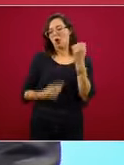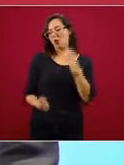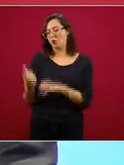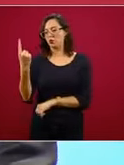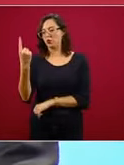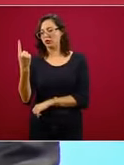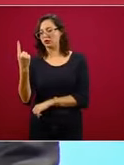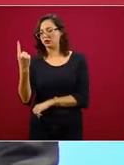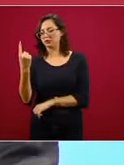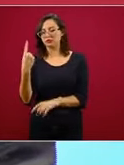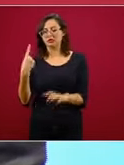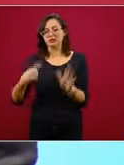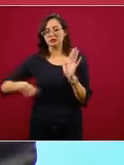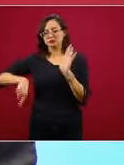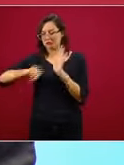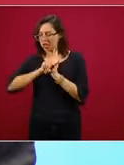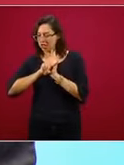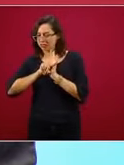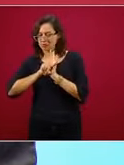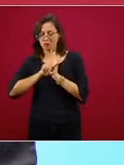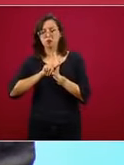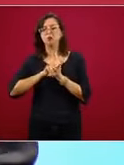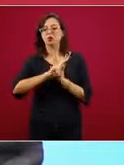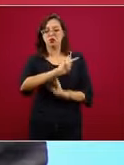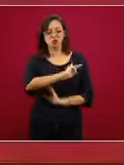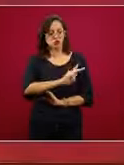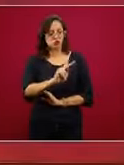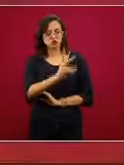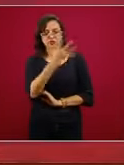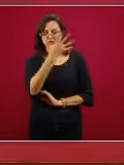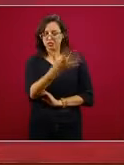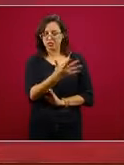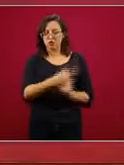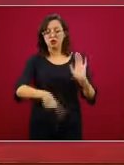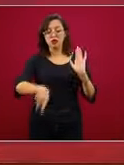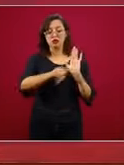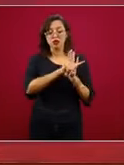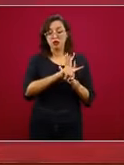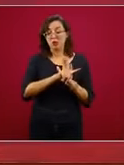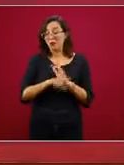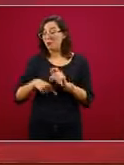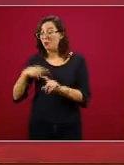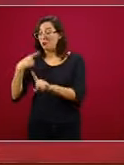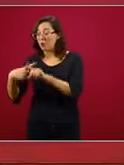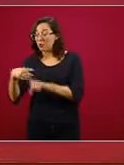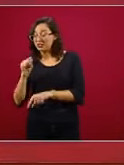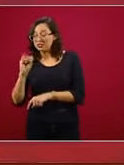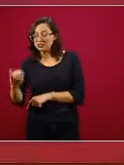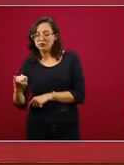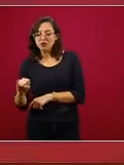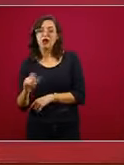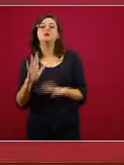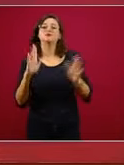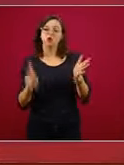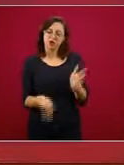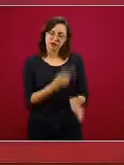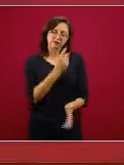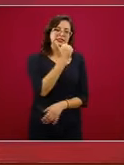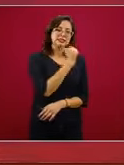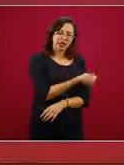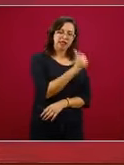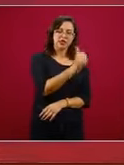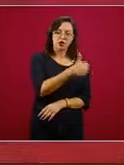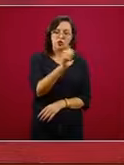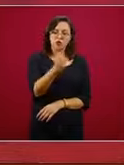5 personas son negativas. Si sale positivo, ahora hay que hacer un segundo ciclo de pruebas para cada una de las 5, pero